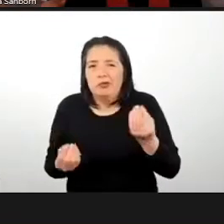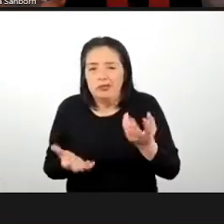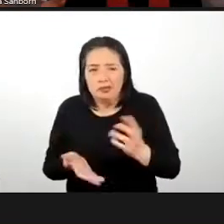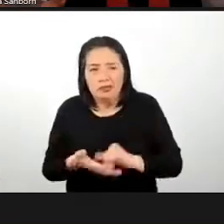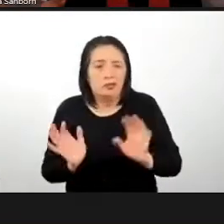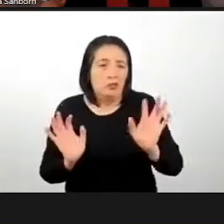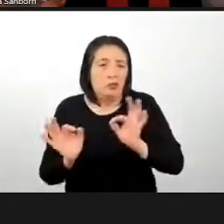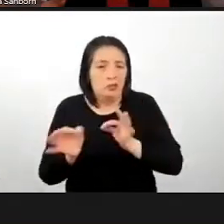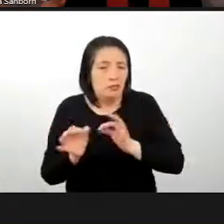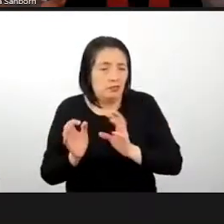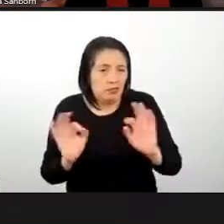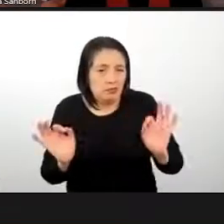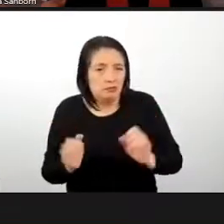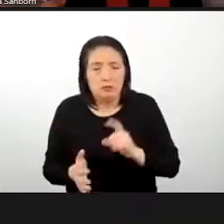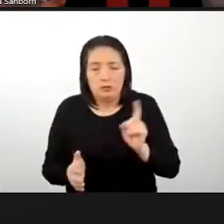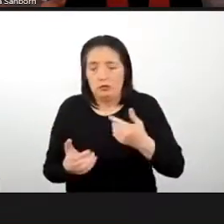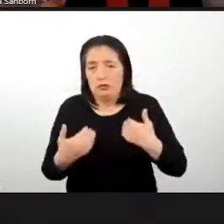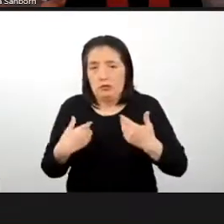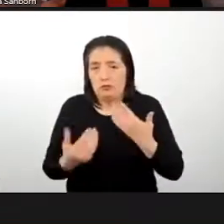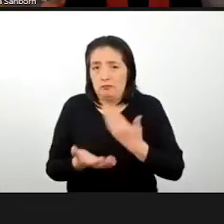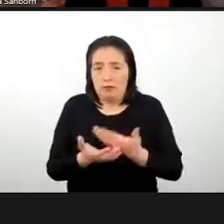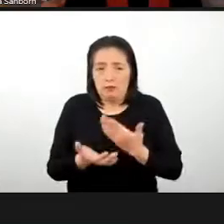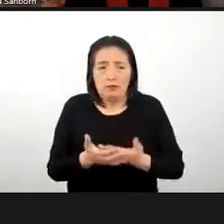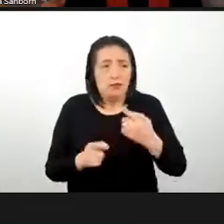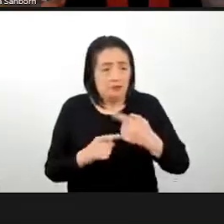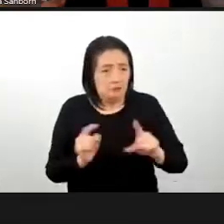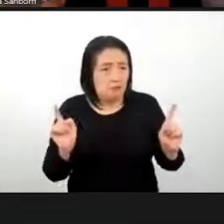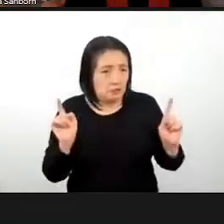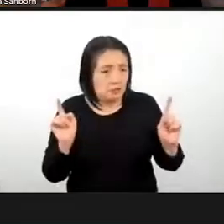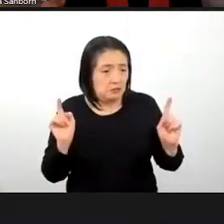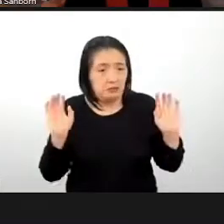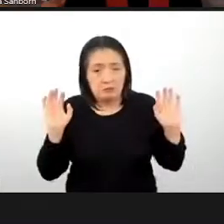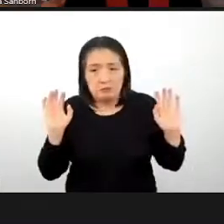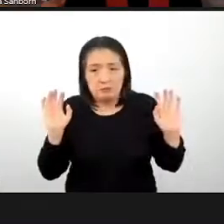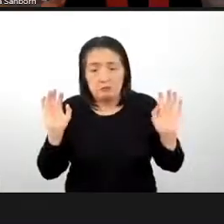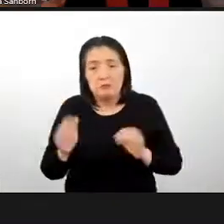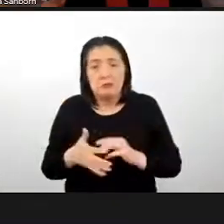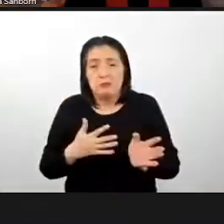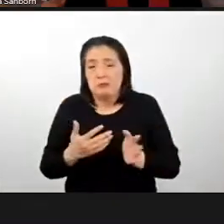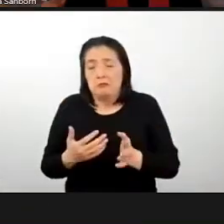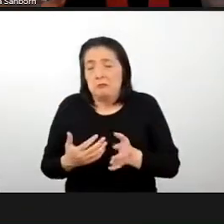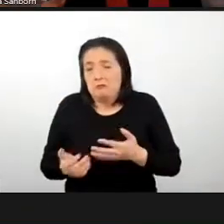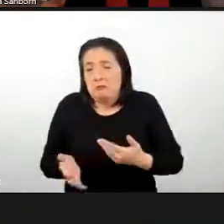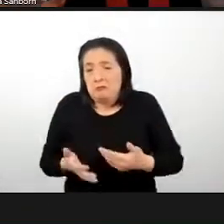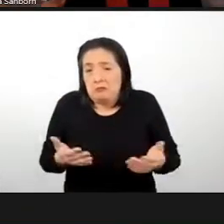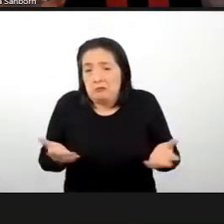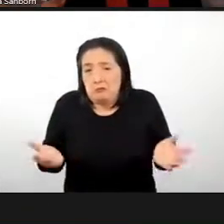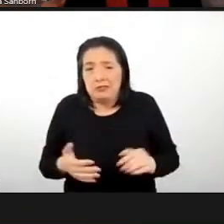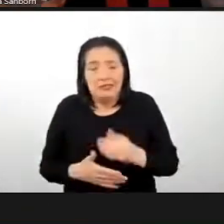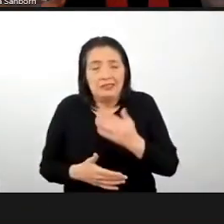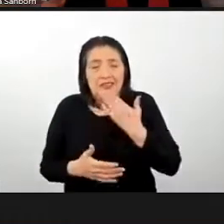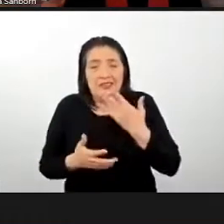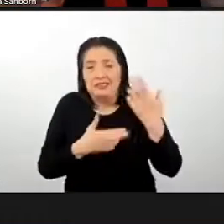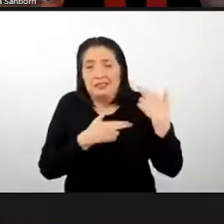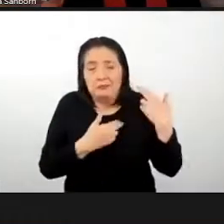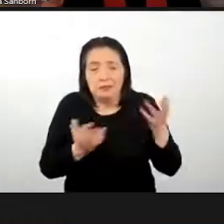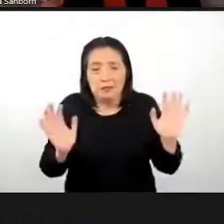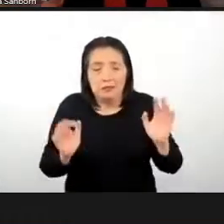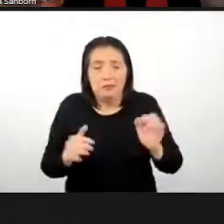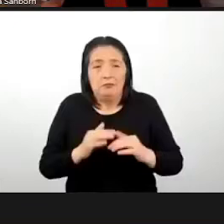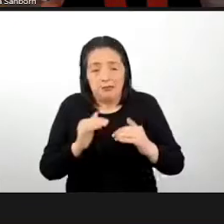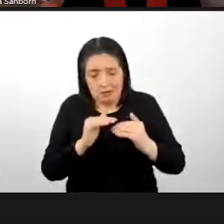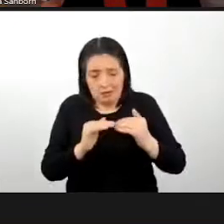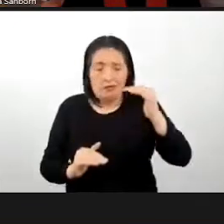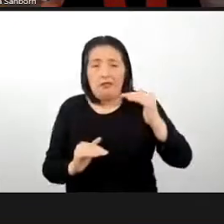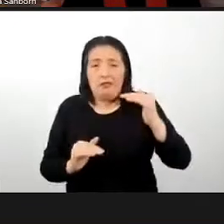No voy a entrar en ello porque no tengo las pruebas, ¿no? Pero me da lo mismo, es que no me interesa quién es el responsable. Estas desigualdades